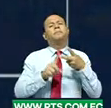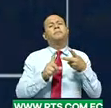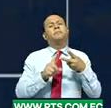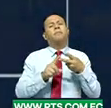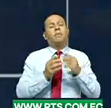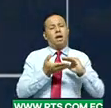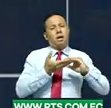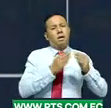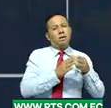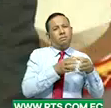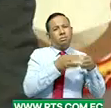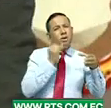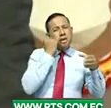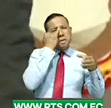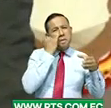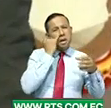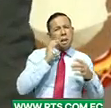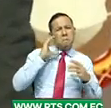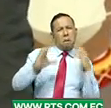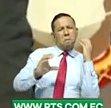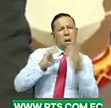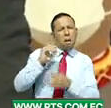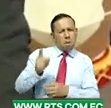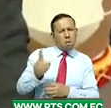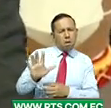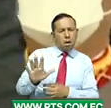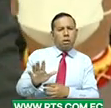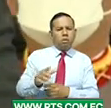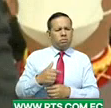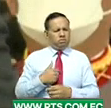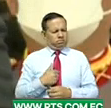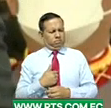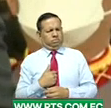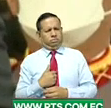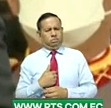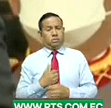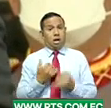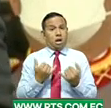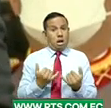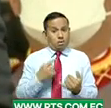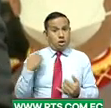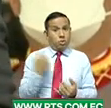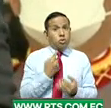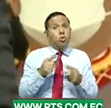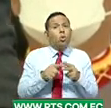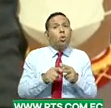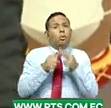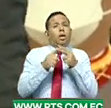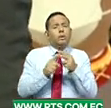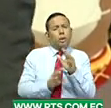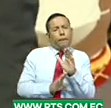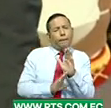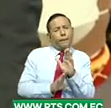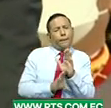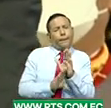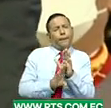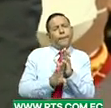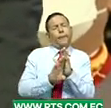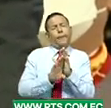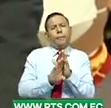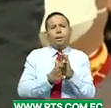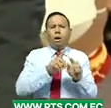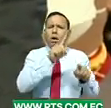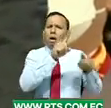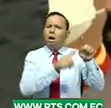indígena, ultimátum. Justamente ahora que nos reactivamos, surgen